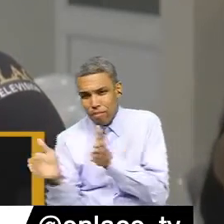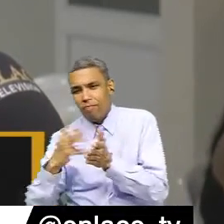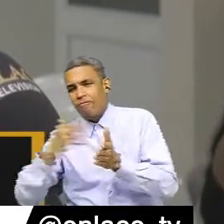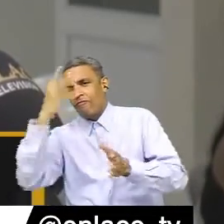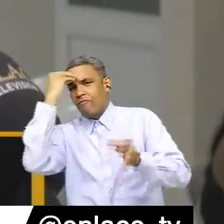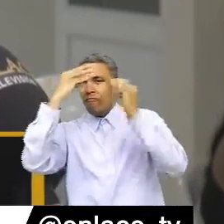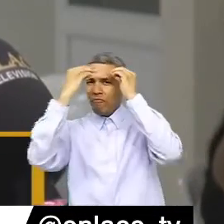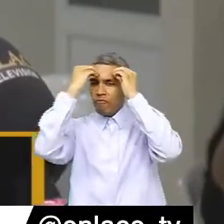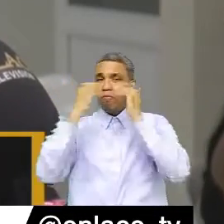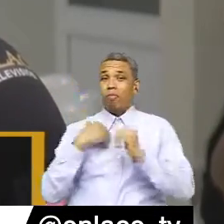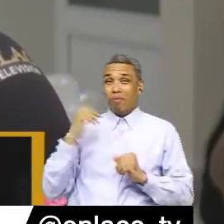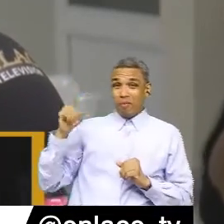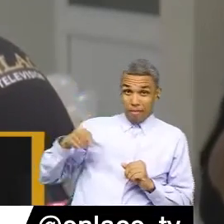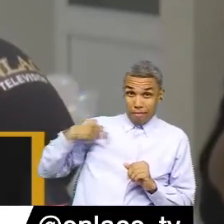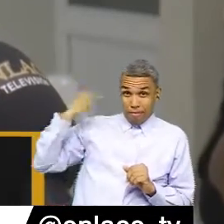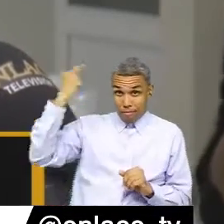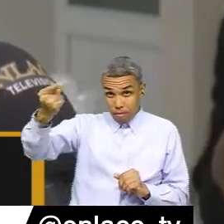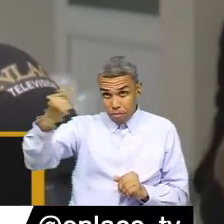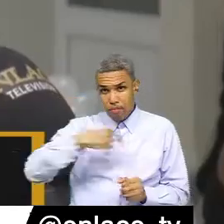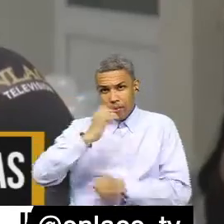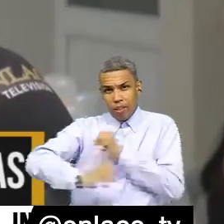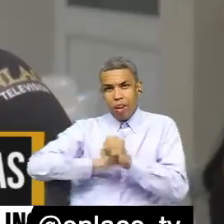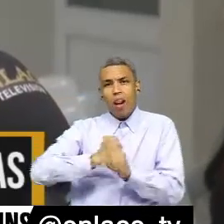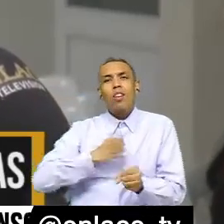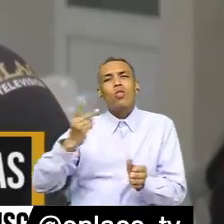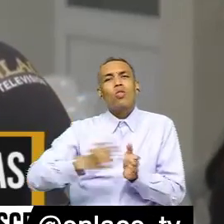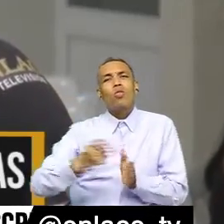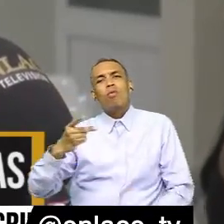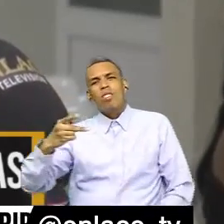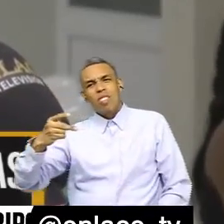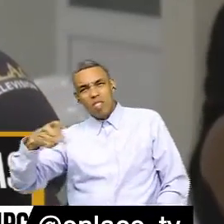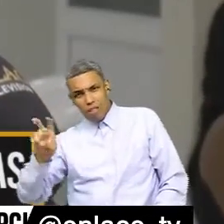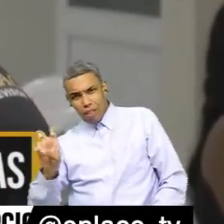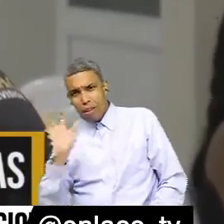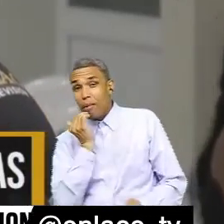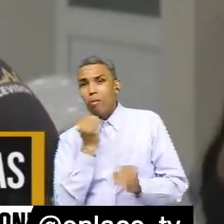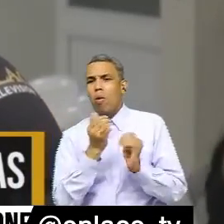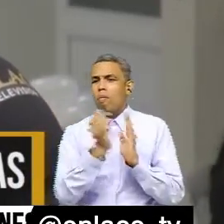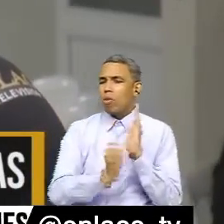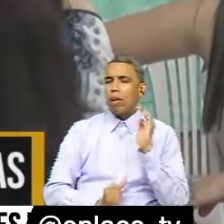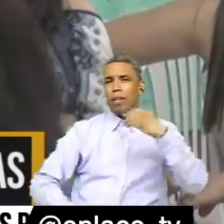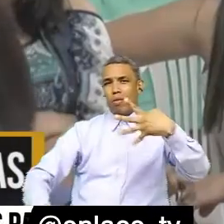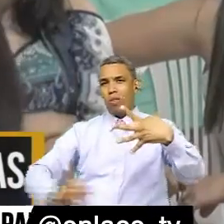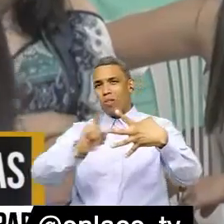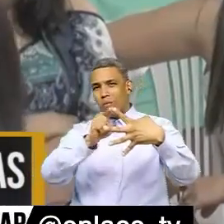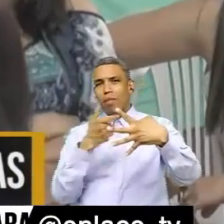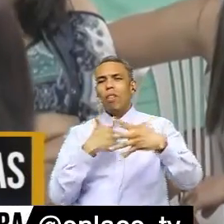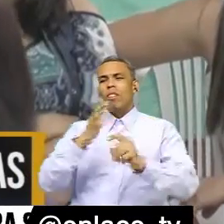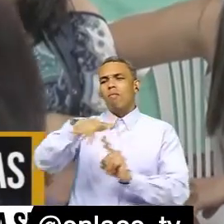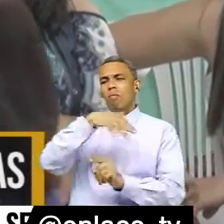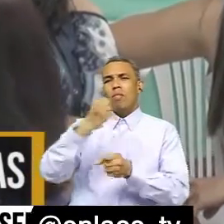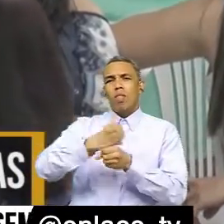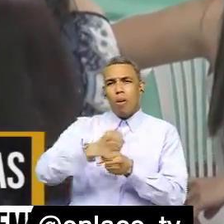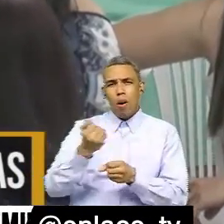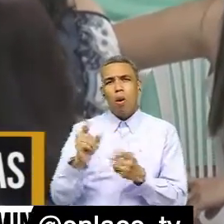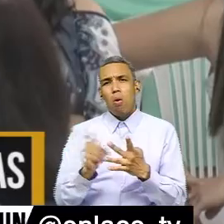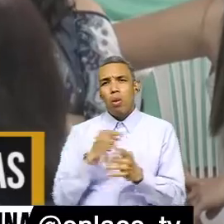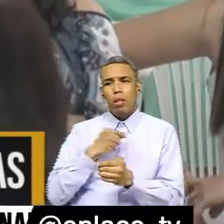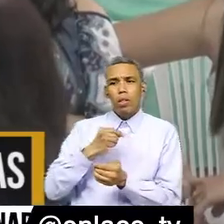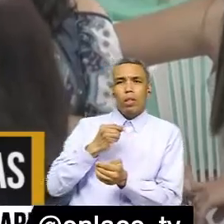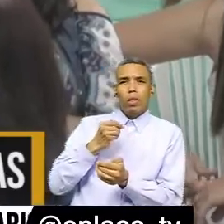empezarlo a implementar son cuatro programas que nos traen que trae todo lo de medicina del trabajo medicina preventiva en el taller de inducción sobre el